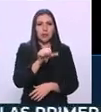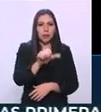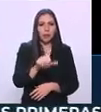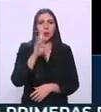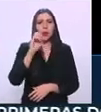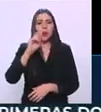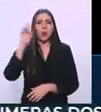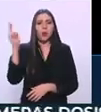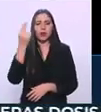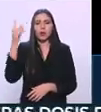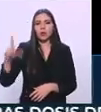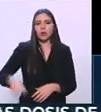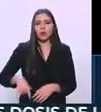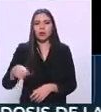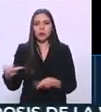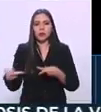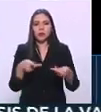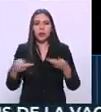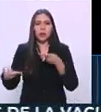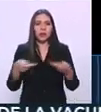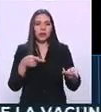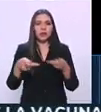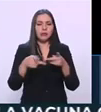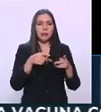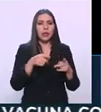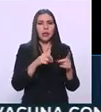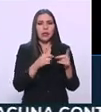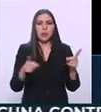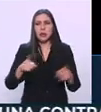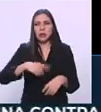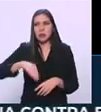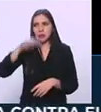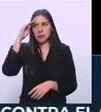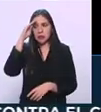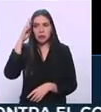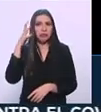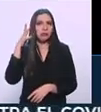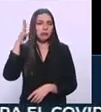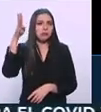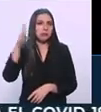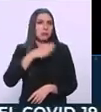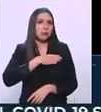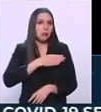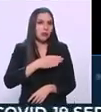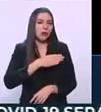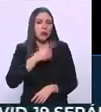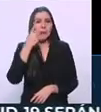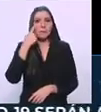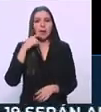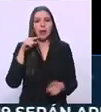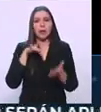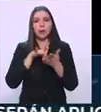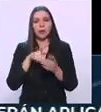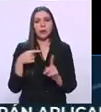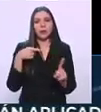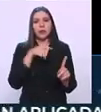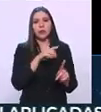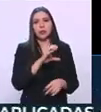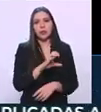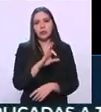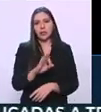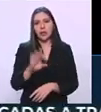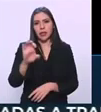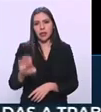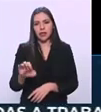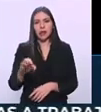tienen desarrollos que parecen ser muy promisorios para la Comisión Federal de Electricidad. Este